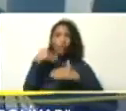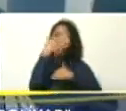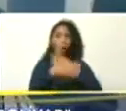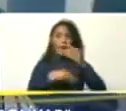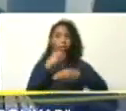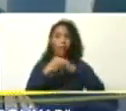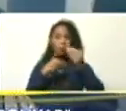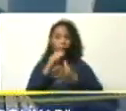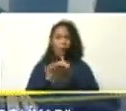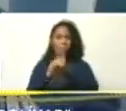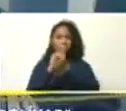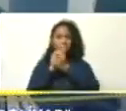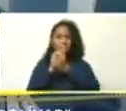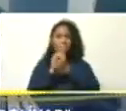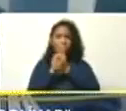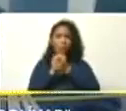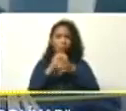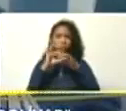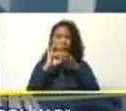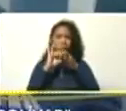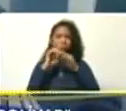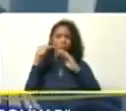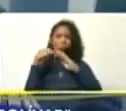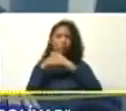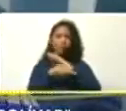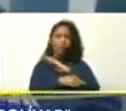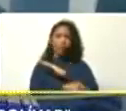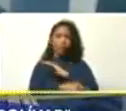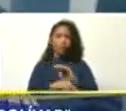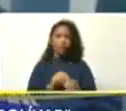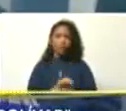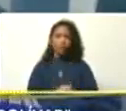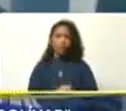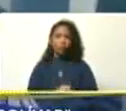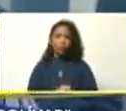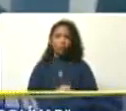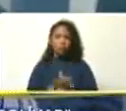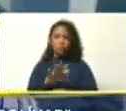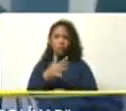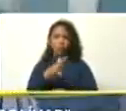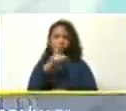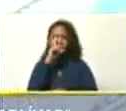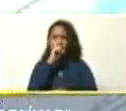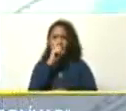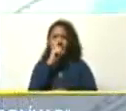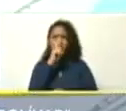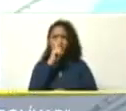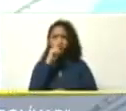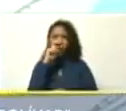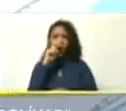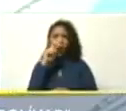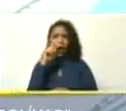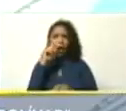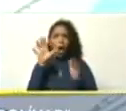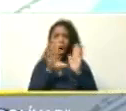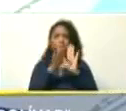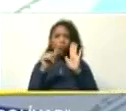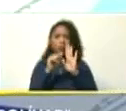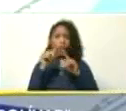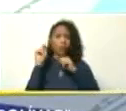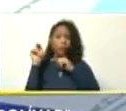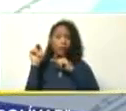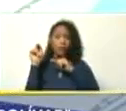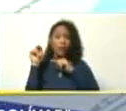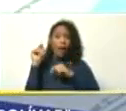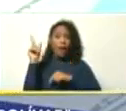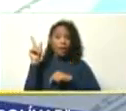amistad estrecha, profunda, desde la constituyente, precisamente. Desiré